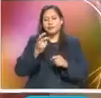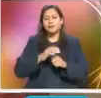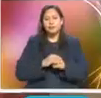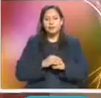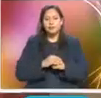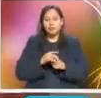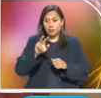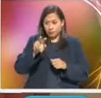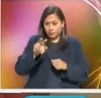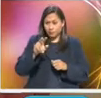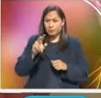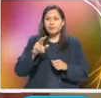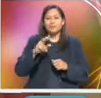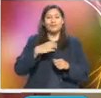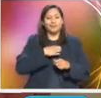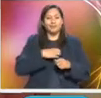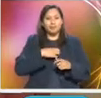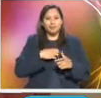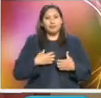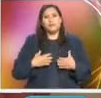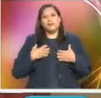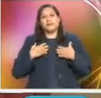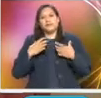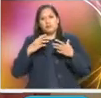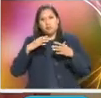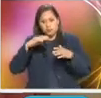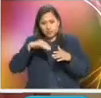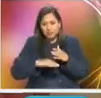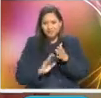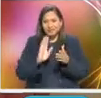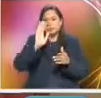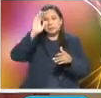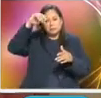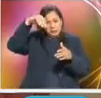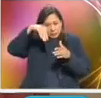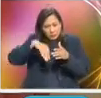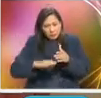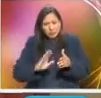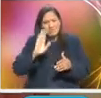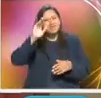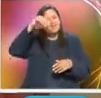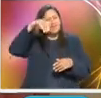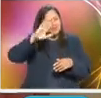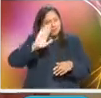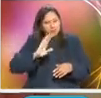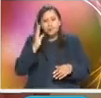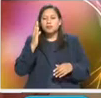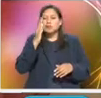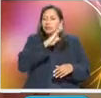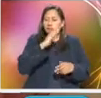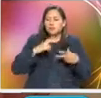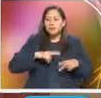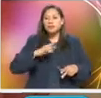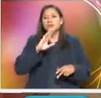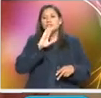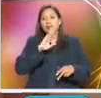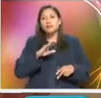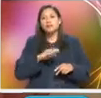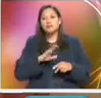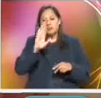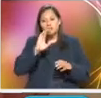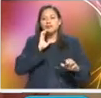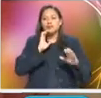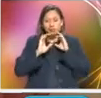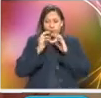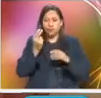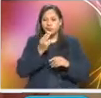este tipo de situaciones, ¿no?, de entradas y salidas de humor, ¿no?, volvemos a entrar en el rollo de la